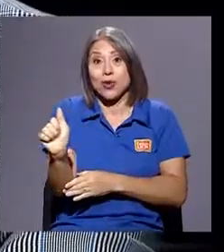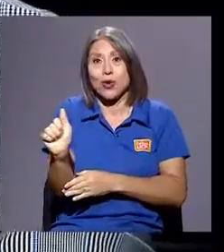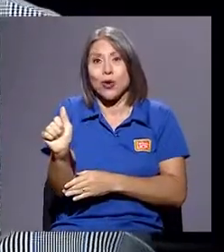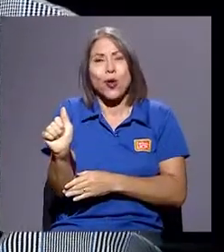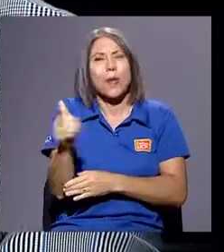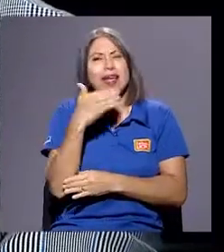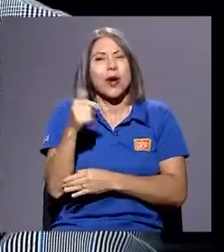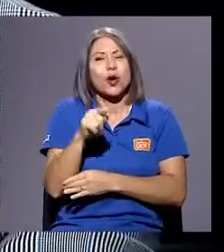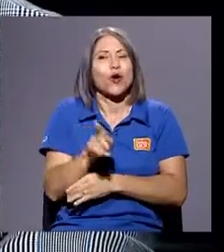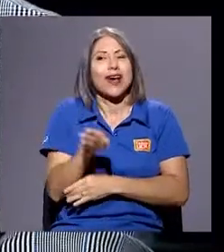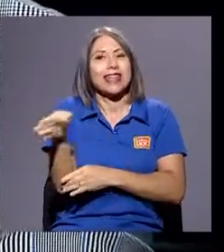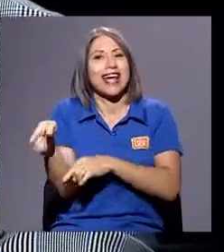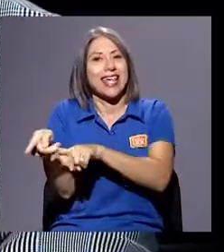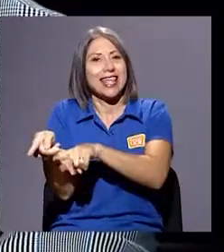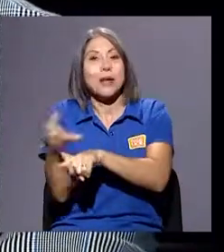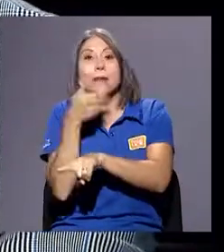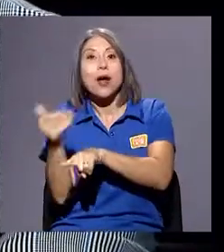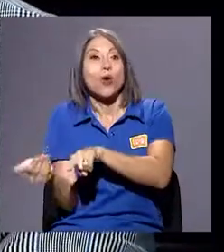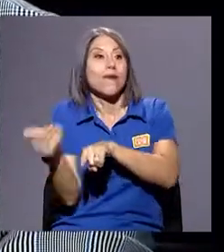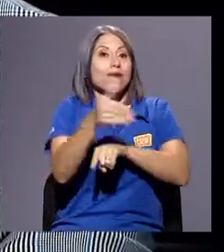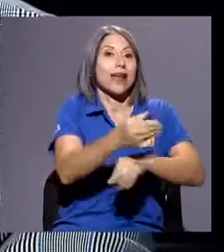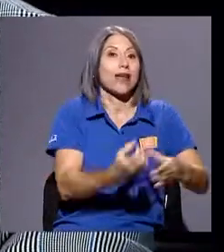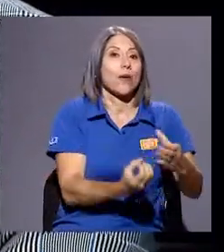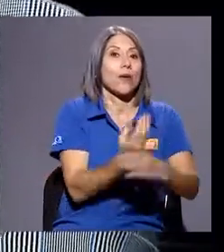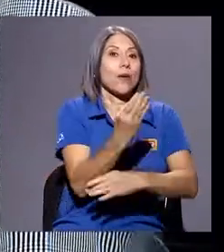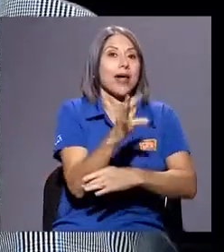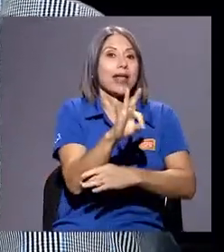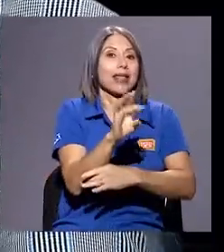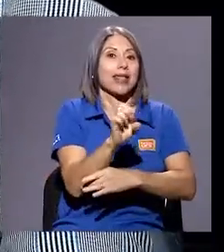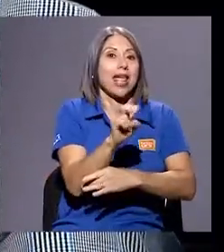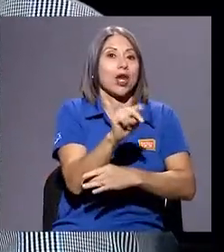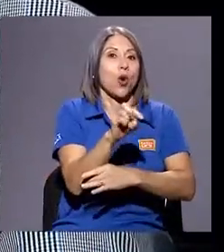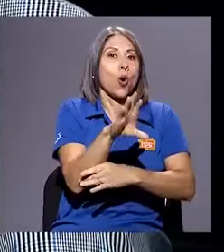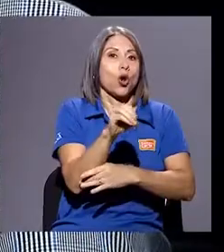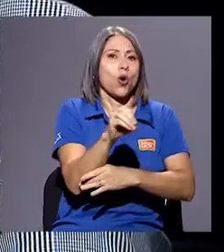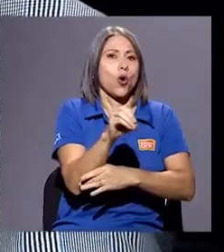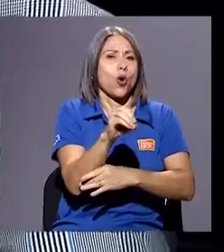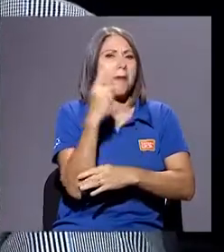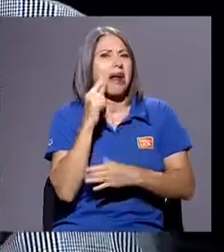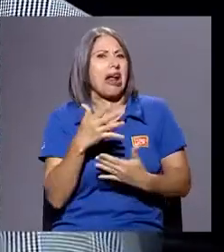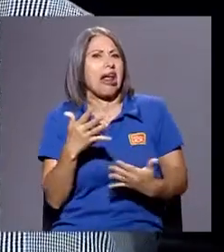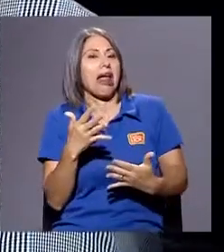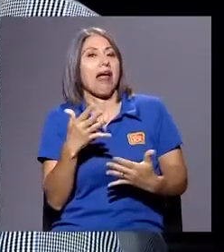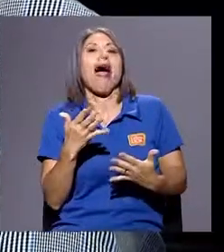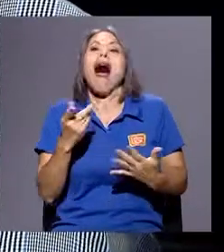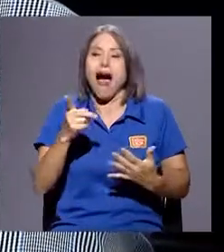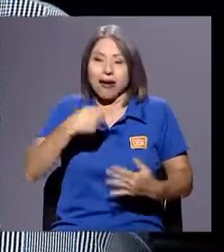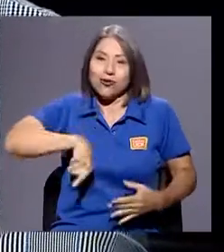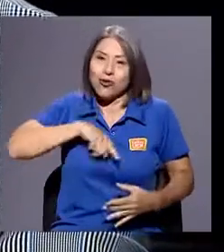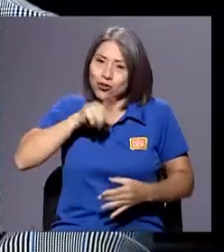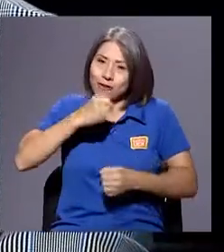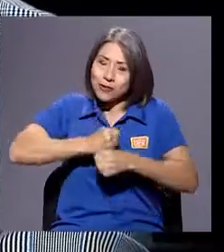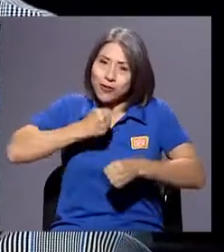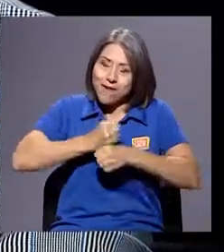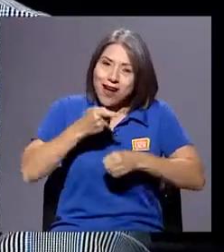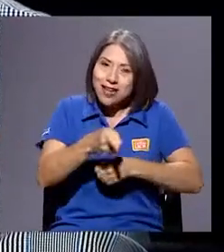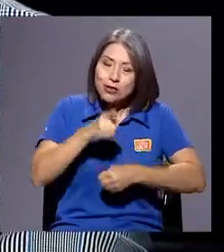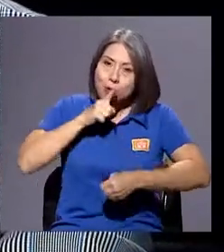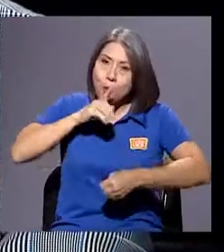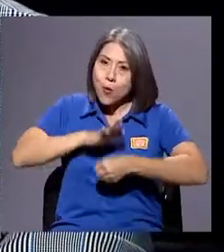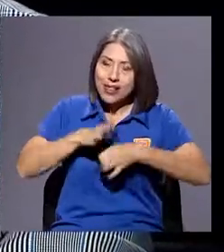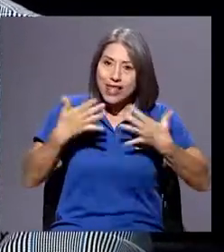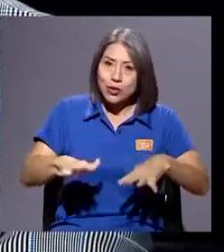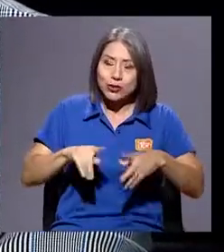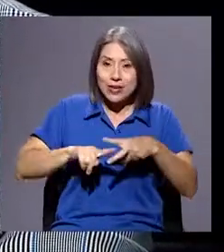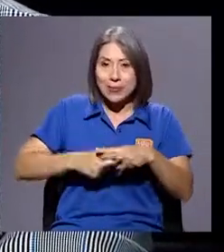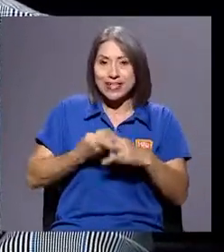Bueno, ¿a qué van a ir a hacer Tenorio? Si no hay nada, diría un turista. Bueno, eso es lo que tenemos que hacer ahora y en lo que estamos comprometidos. Empezar a